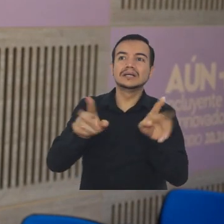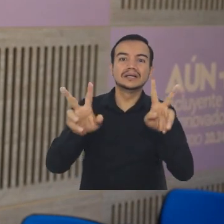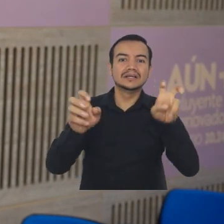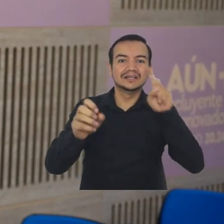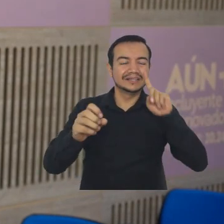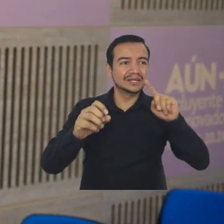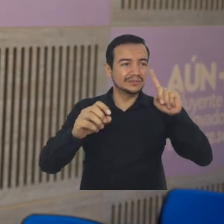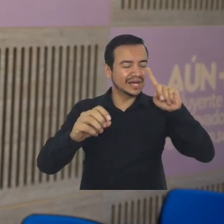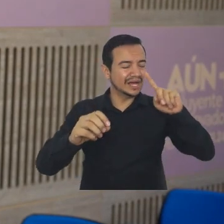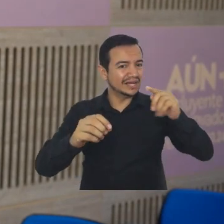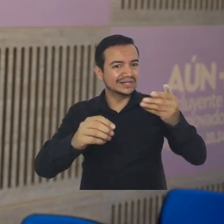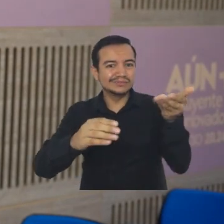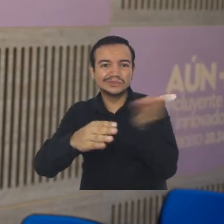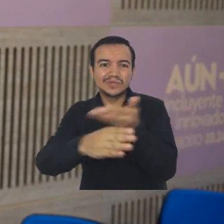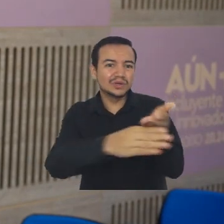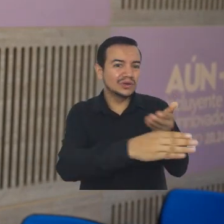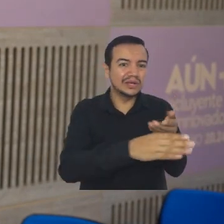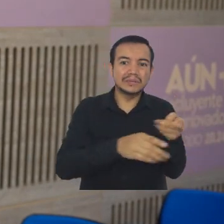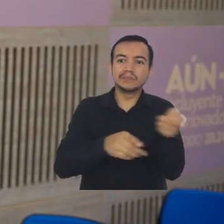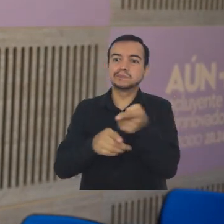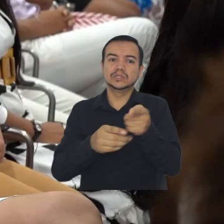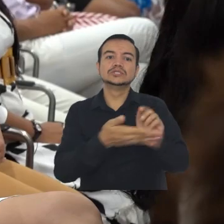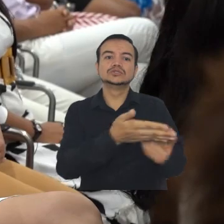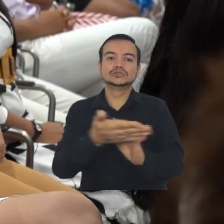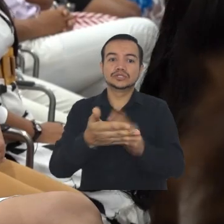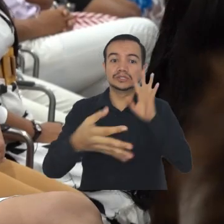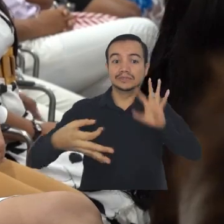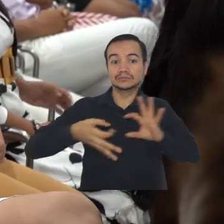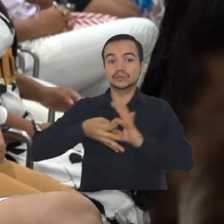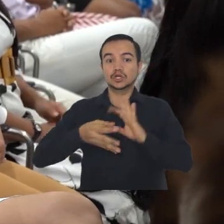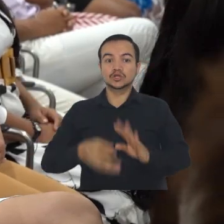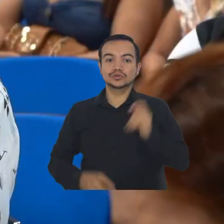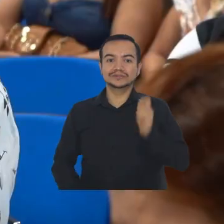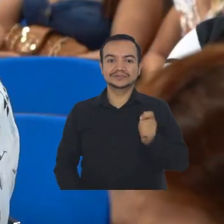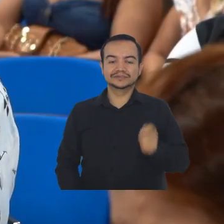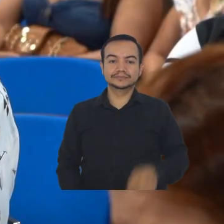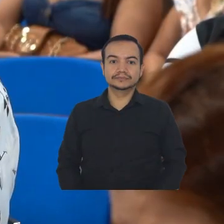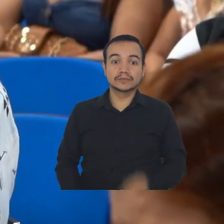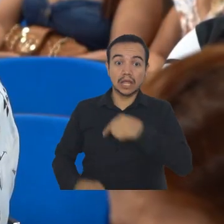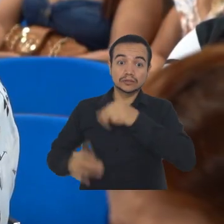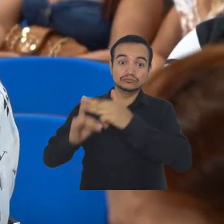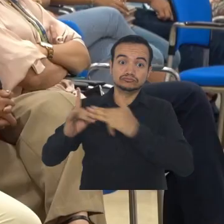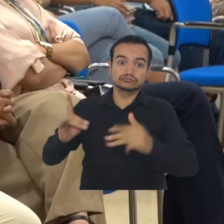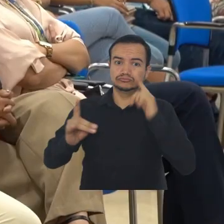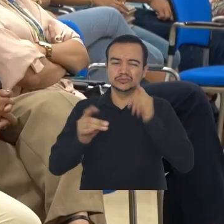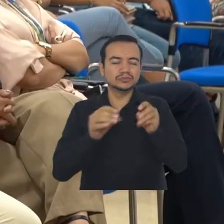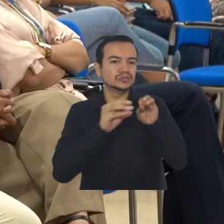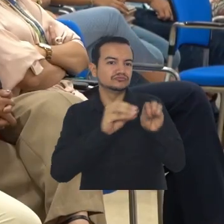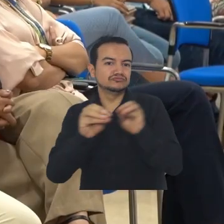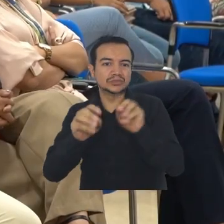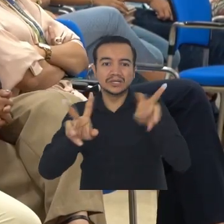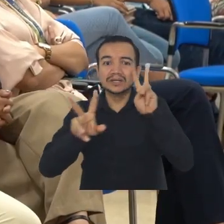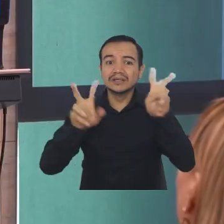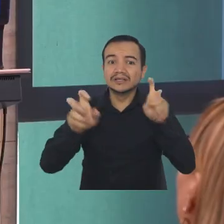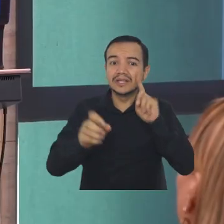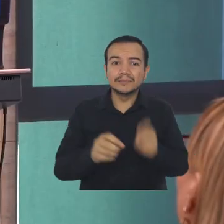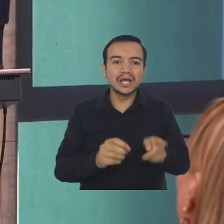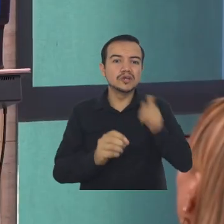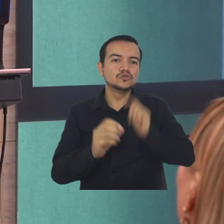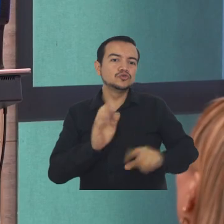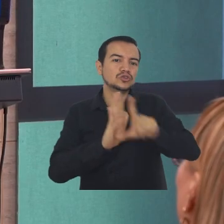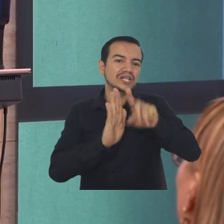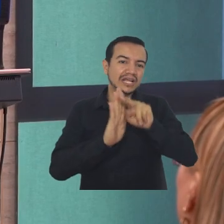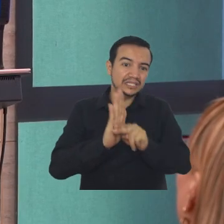conciliación se utiliza para todas las áreas del derecho. Desde la Alma Mater se viene impartiendo formación en conciliación extrajudicial en